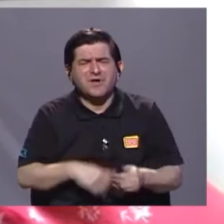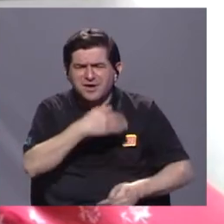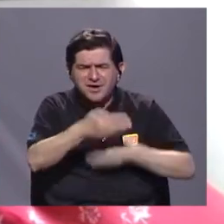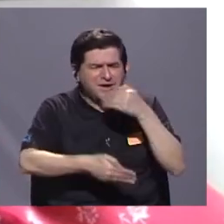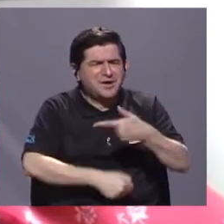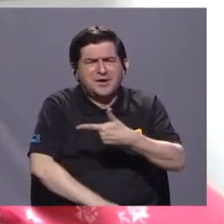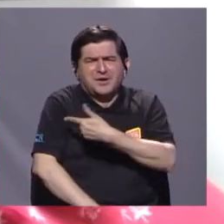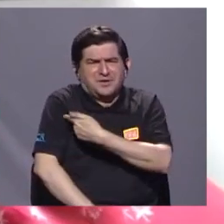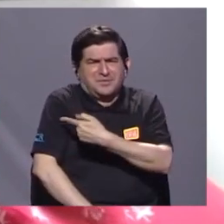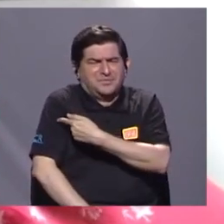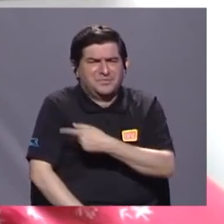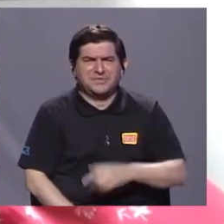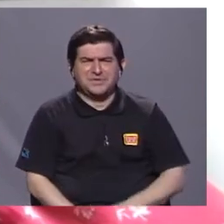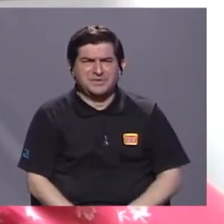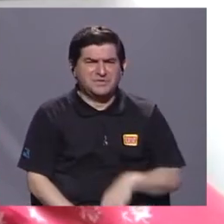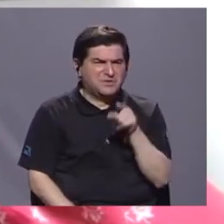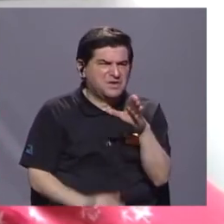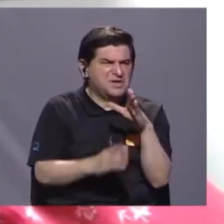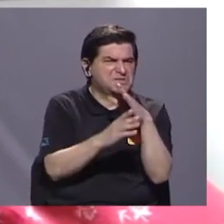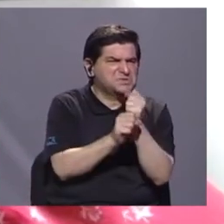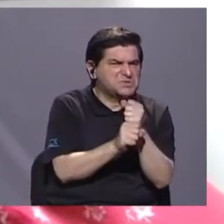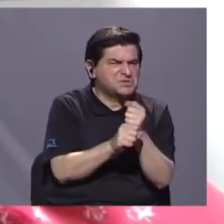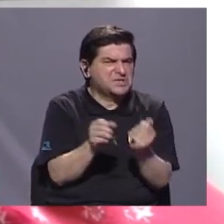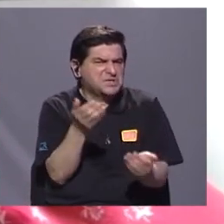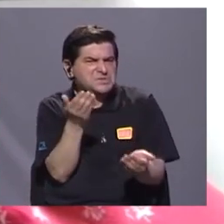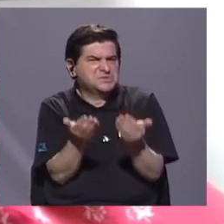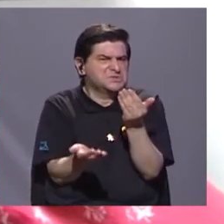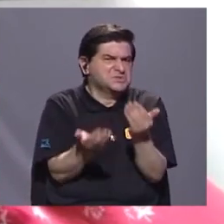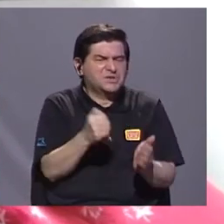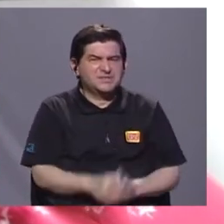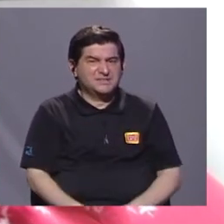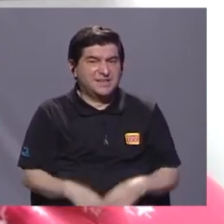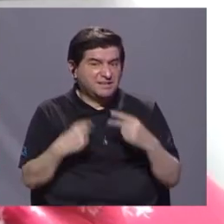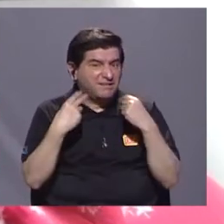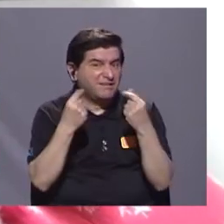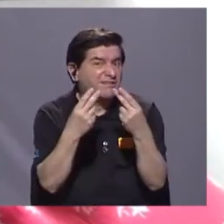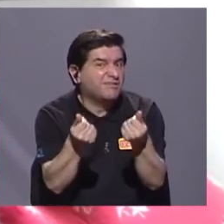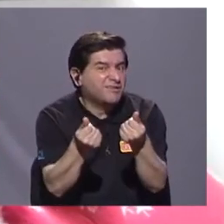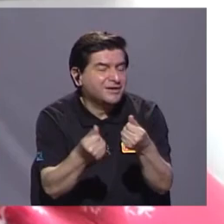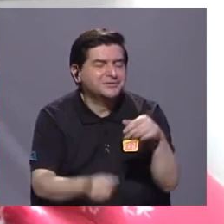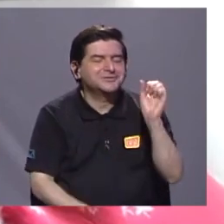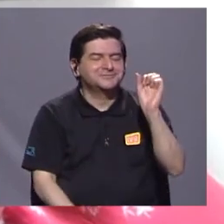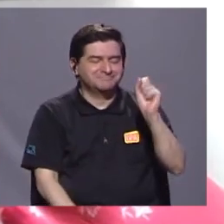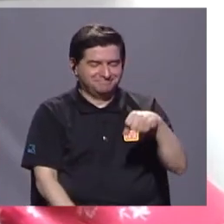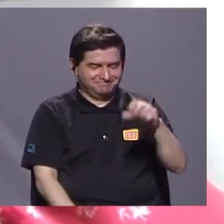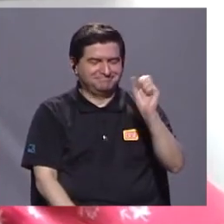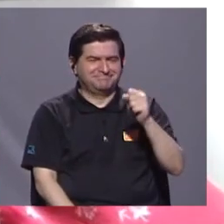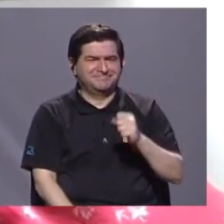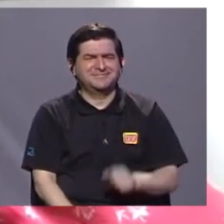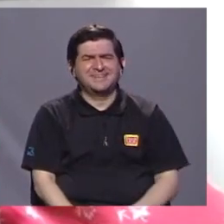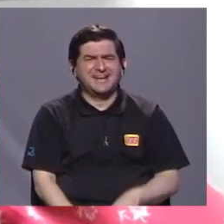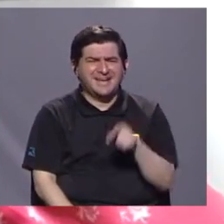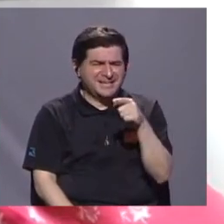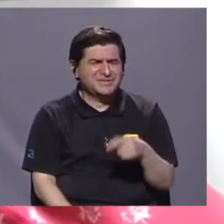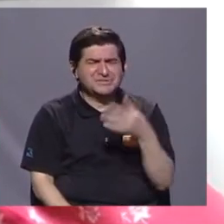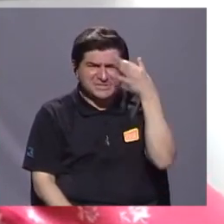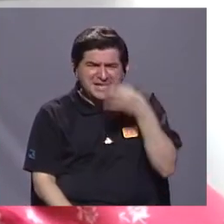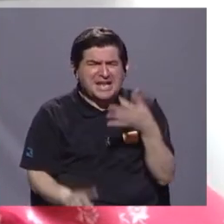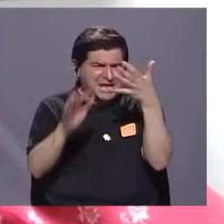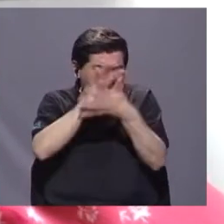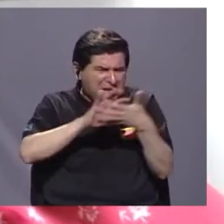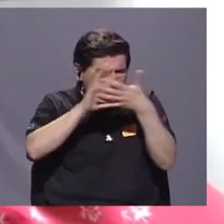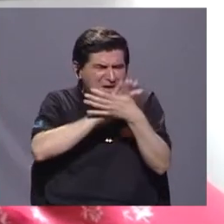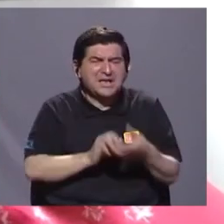que fueron hechas un poco la cara a la carrera desordenadamente y sin